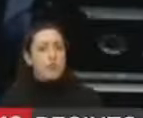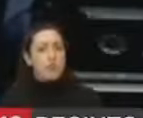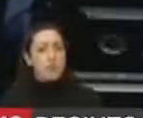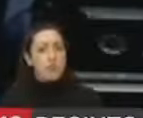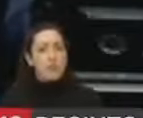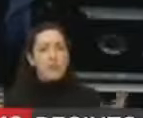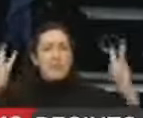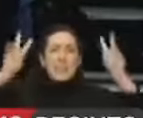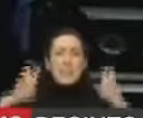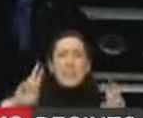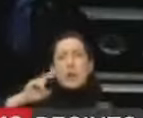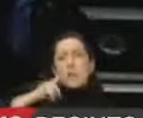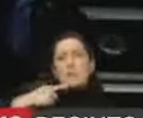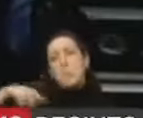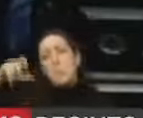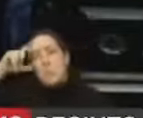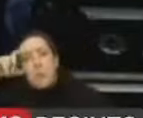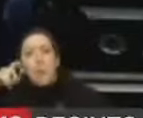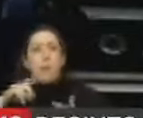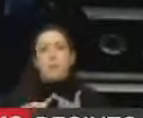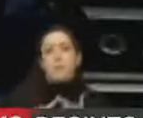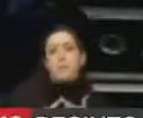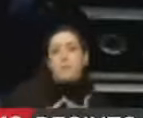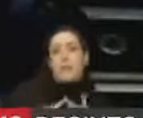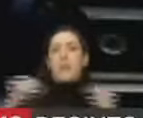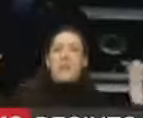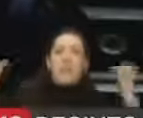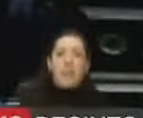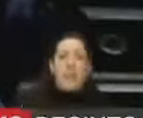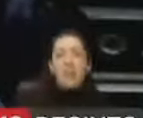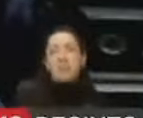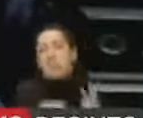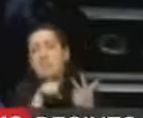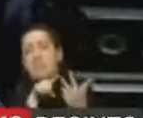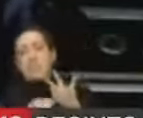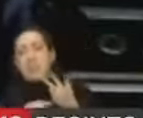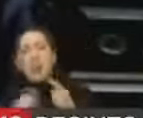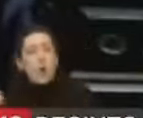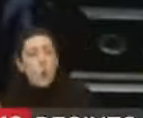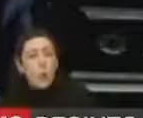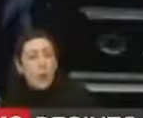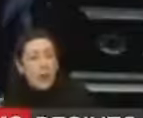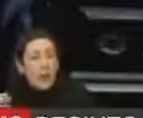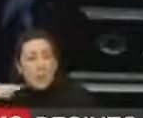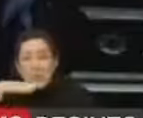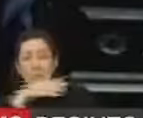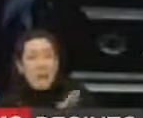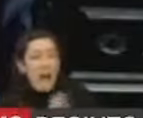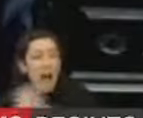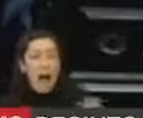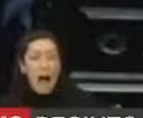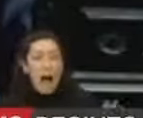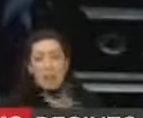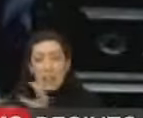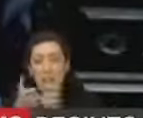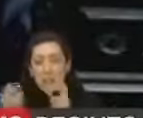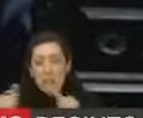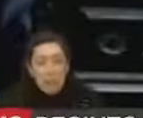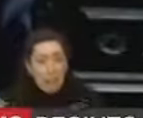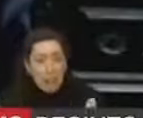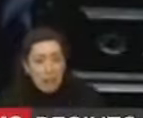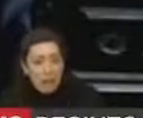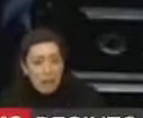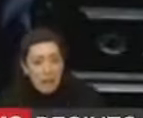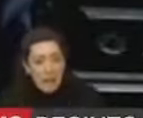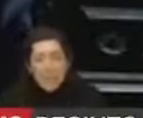Me tocó el bolsillo. Es como que me hubieran robado la plata, que venga un chorro y me roben, ¿eh? Entonces por eso tengo tanta rabia.